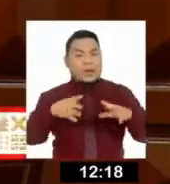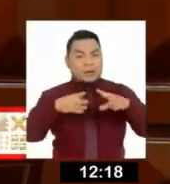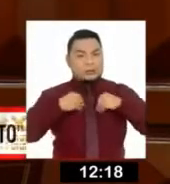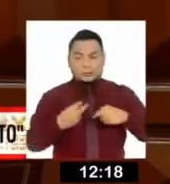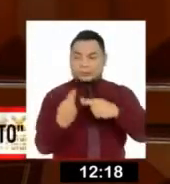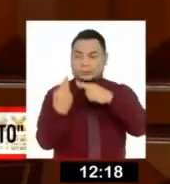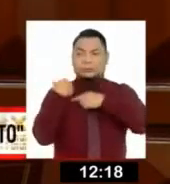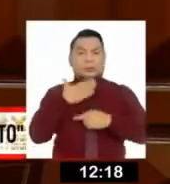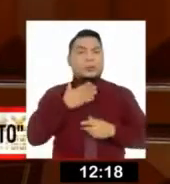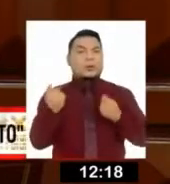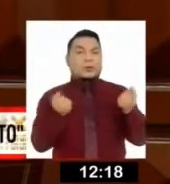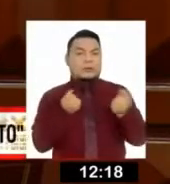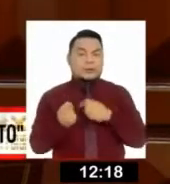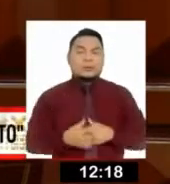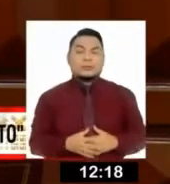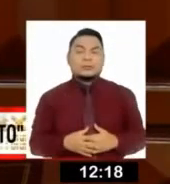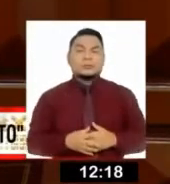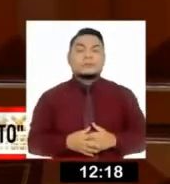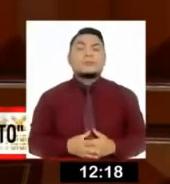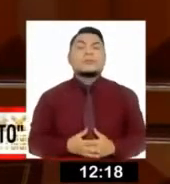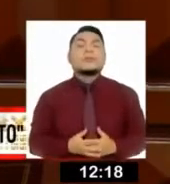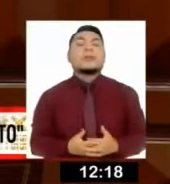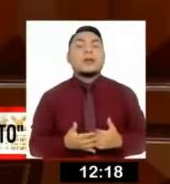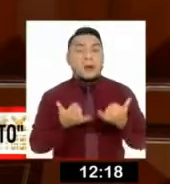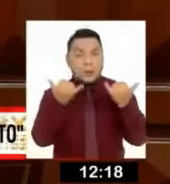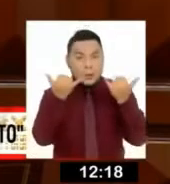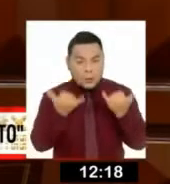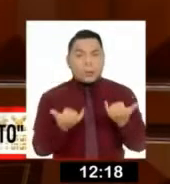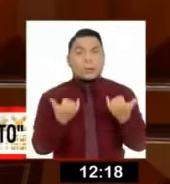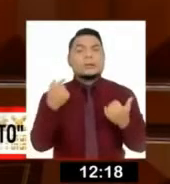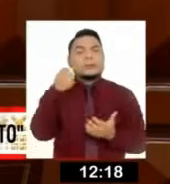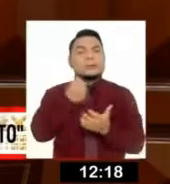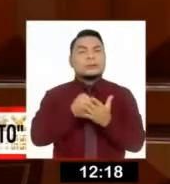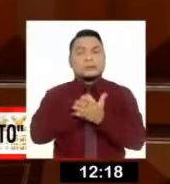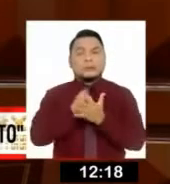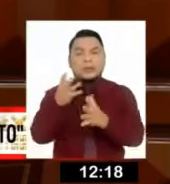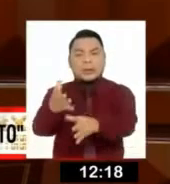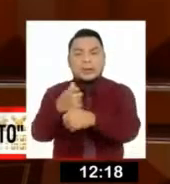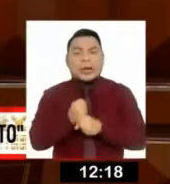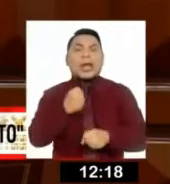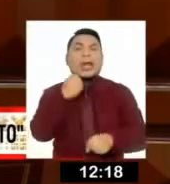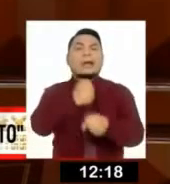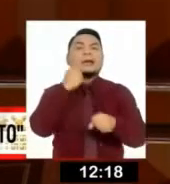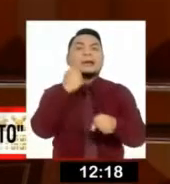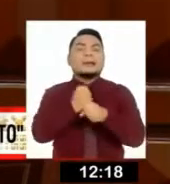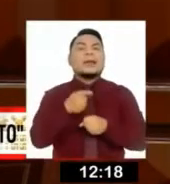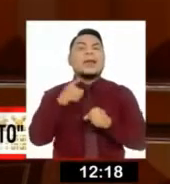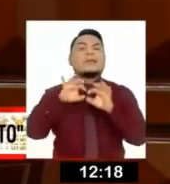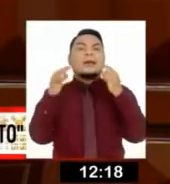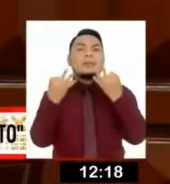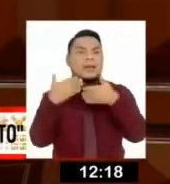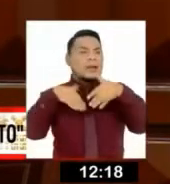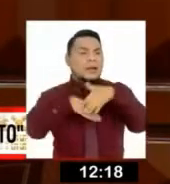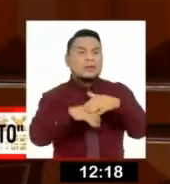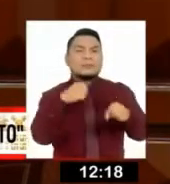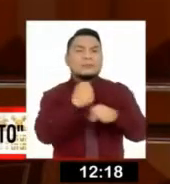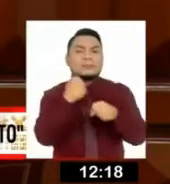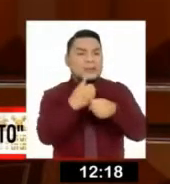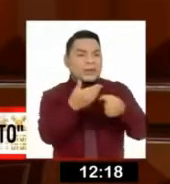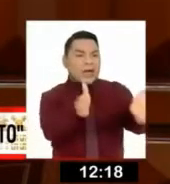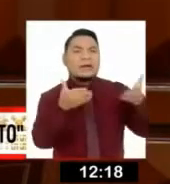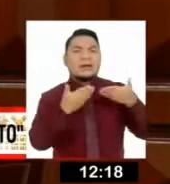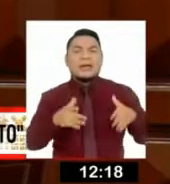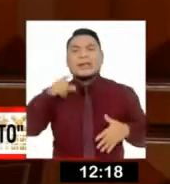asume nuestro gobierno. Hoy nos surge la recuperación de los empleos e ingresos de las familias, lo que exige